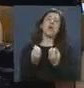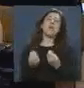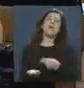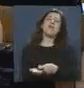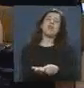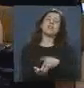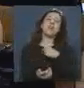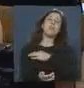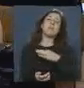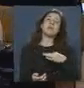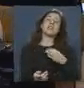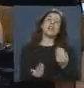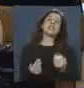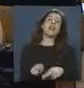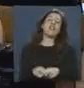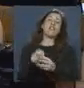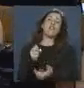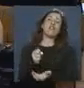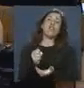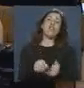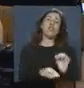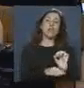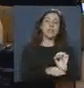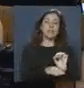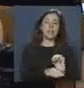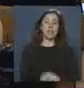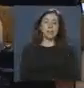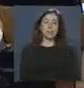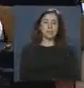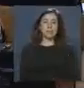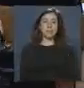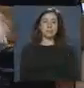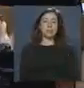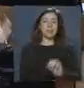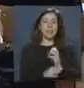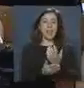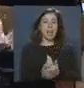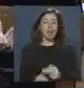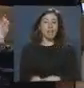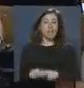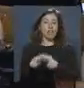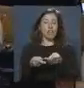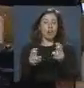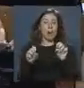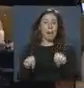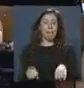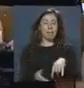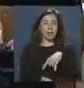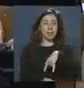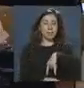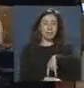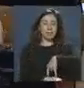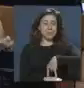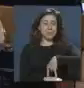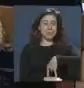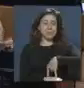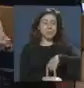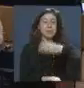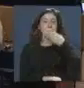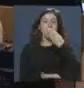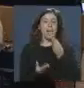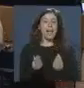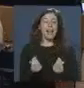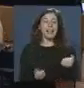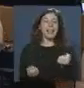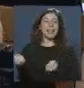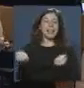Hacienda dice que no, porque esto requiere recursos del Estado. Bueno, pero el Estado tiene recursos aprobados por este Parlamento para mejorar la calidad